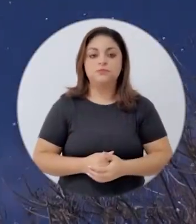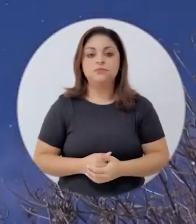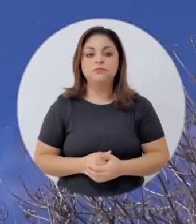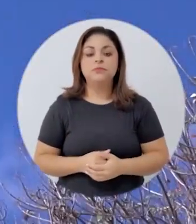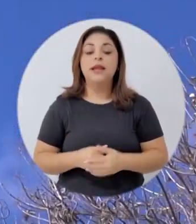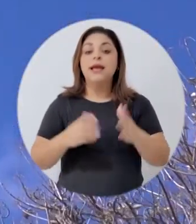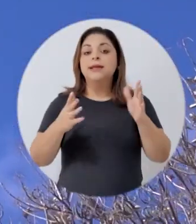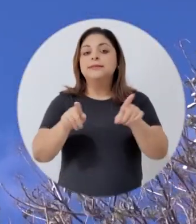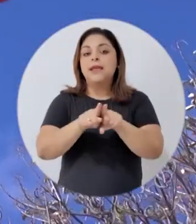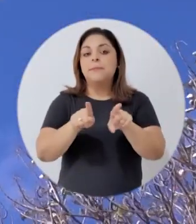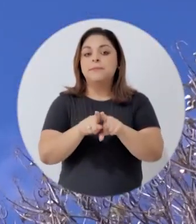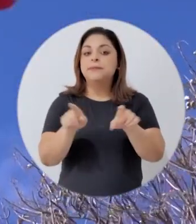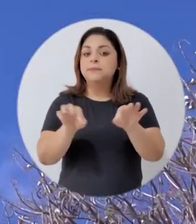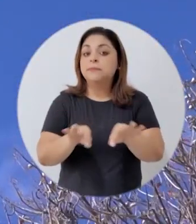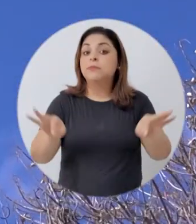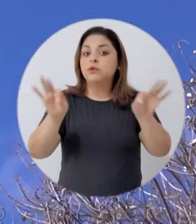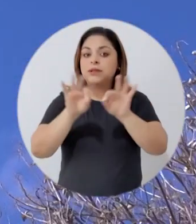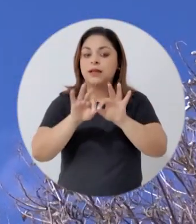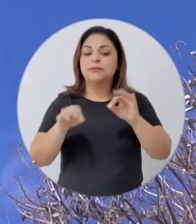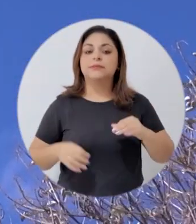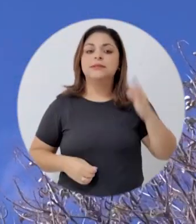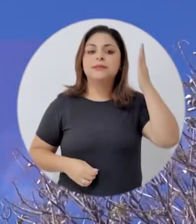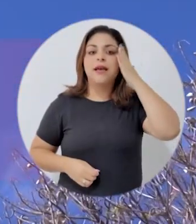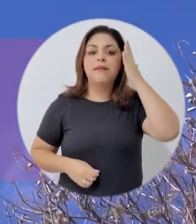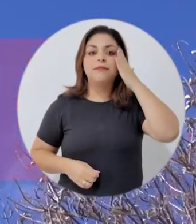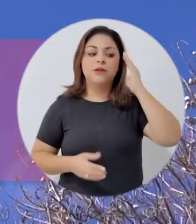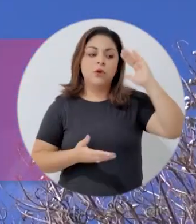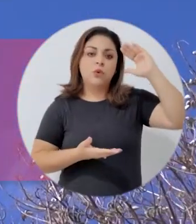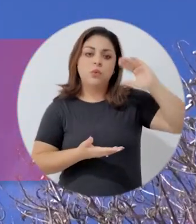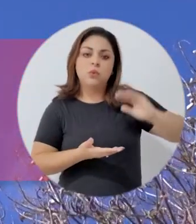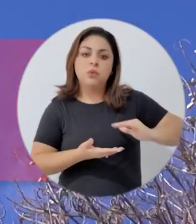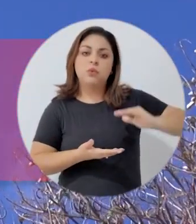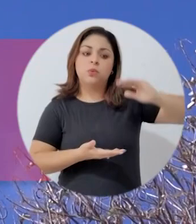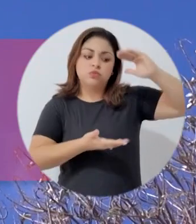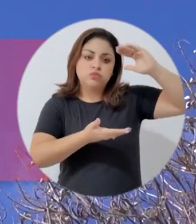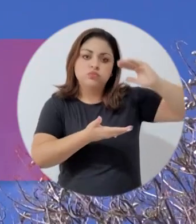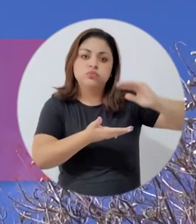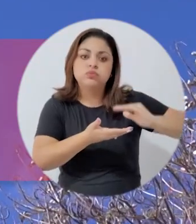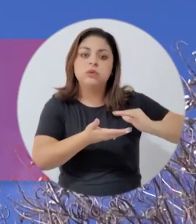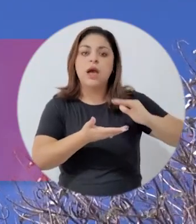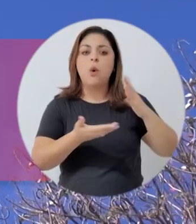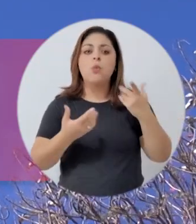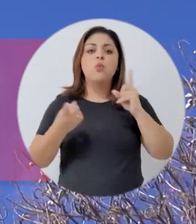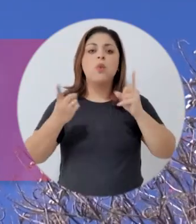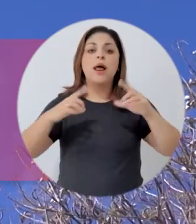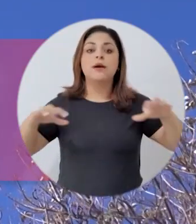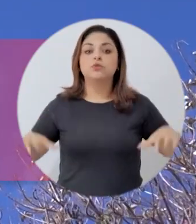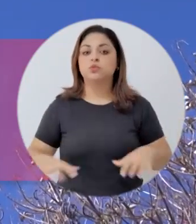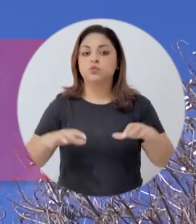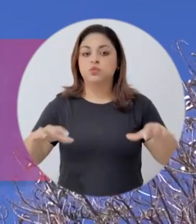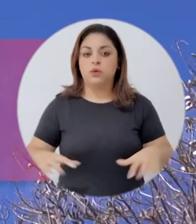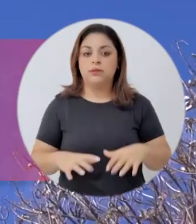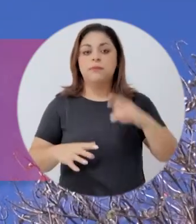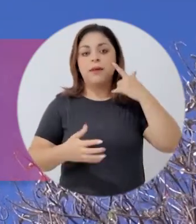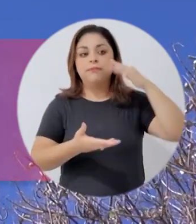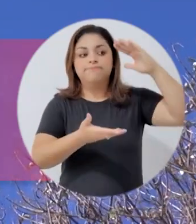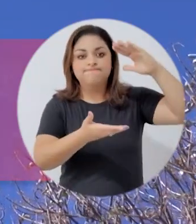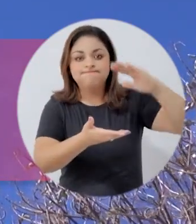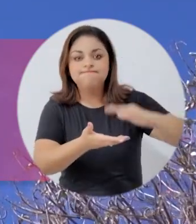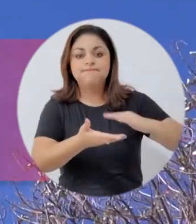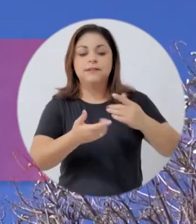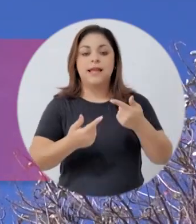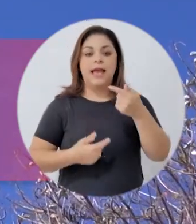equivalente. Importante también las reducciones o las acciones dirigidas para reducir esos gases de